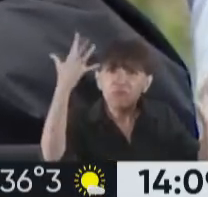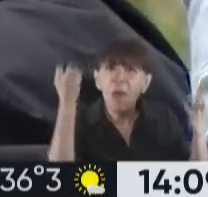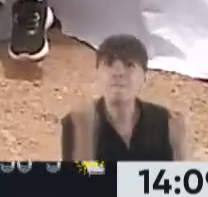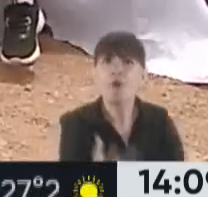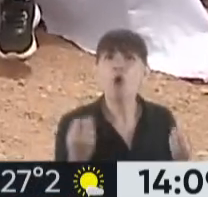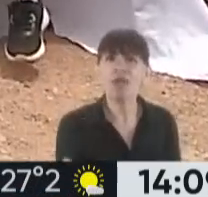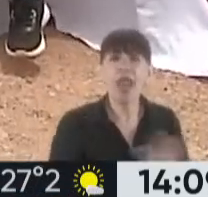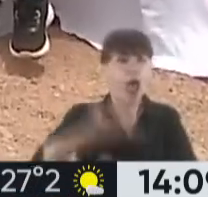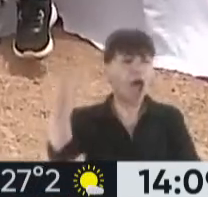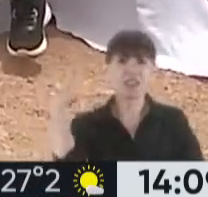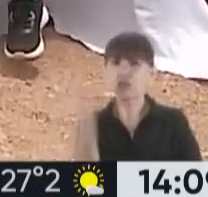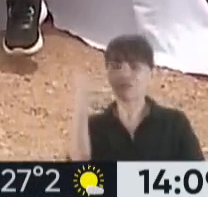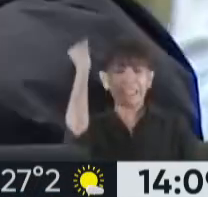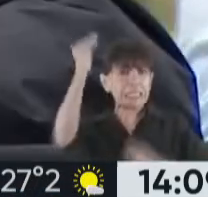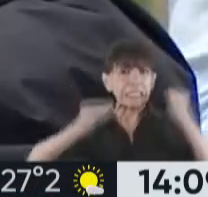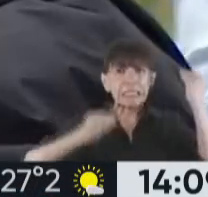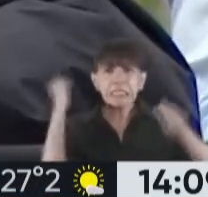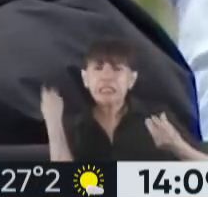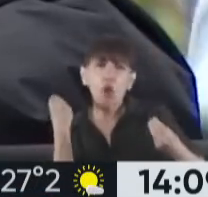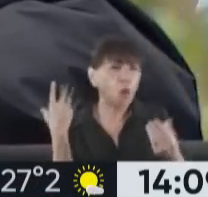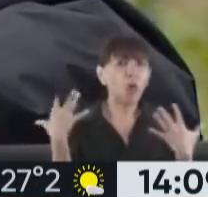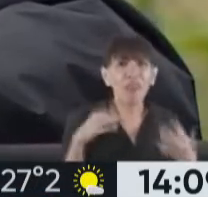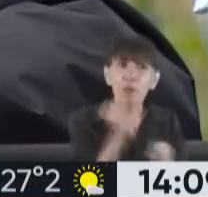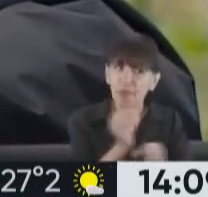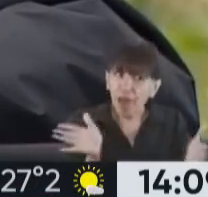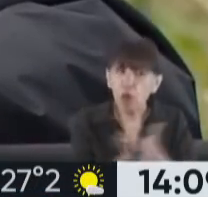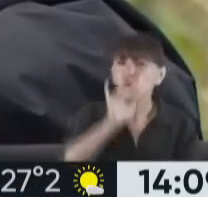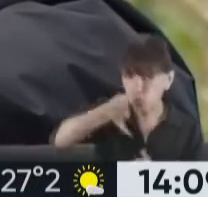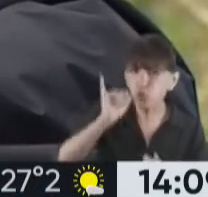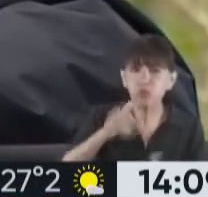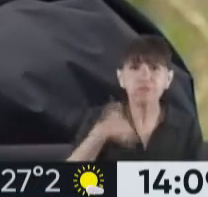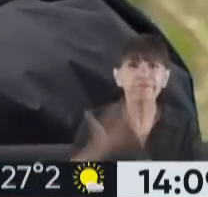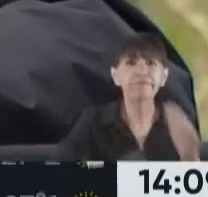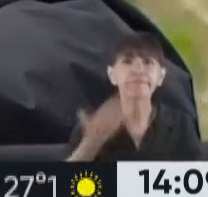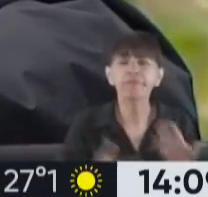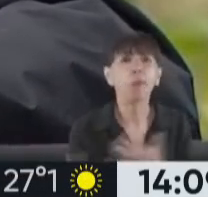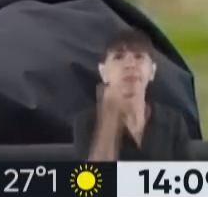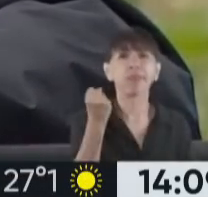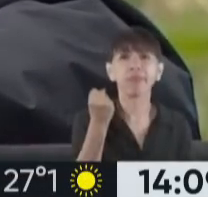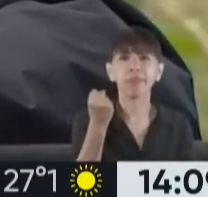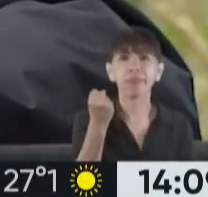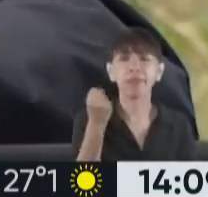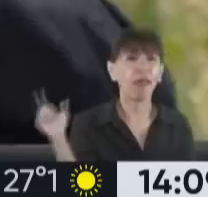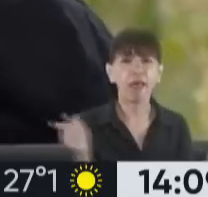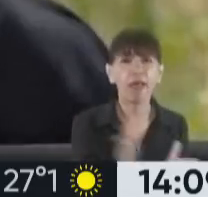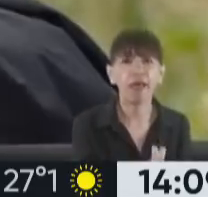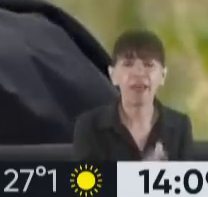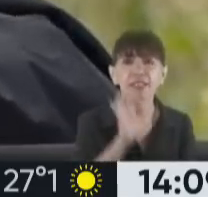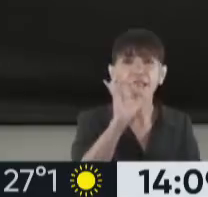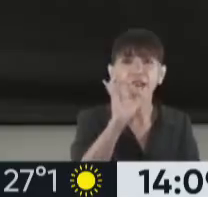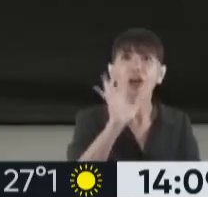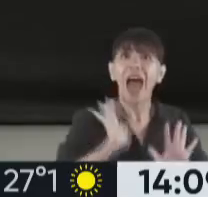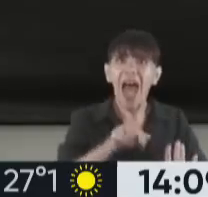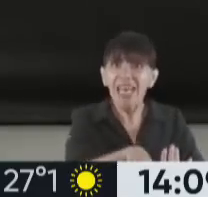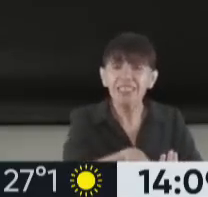que nos preocupaba cuando llegamos y nos dispusimos a trabajar juntos. Y lo hicimos. Y es eso lo que tenemos